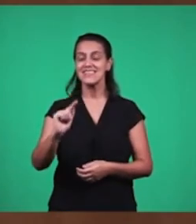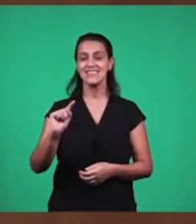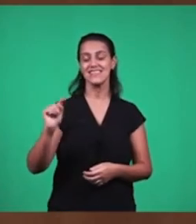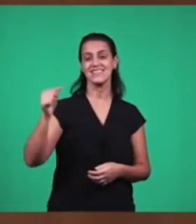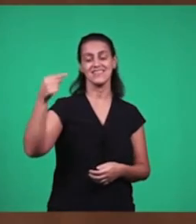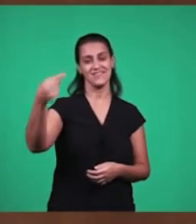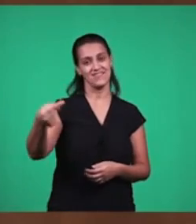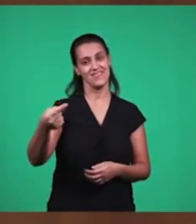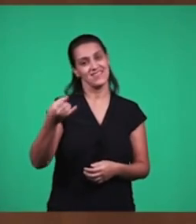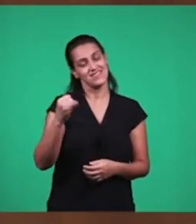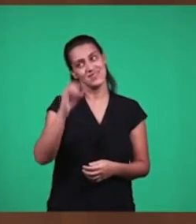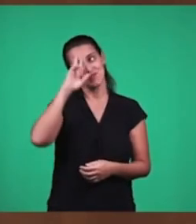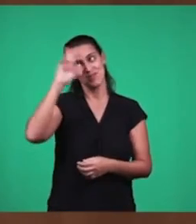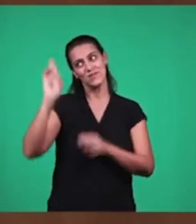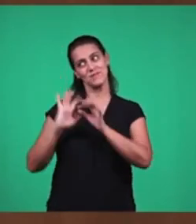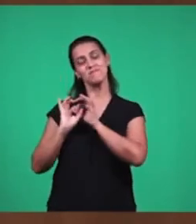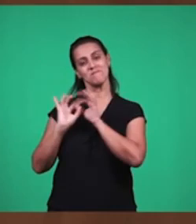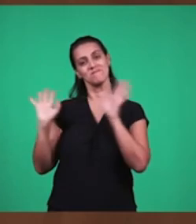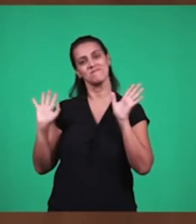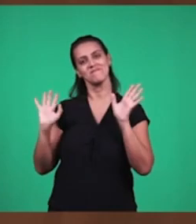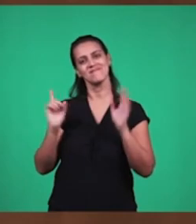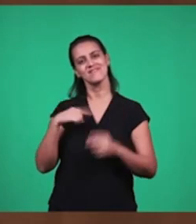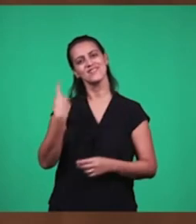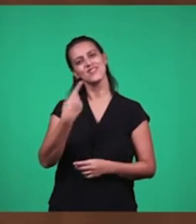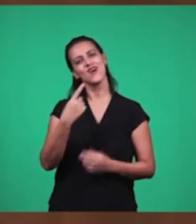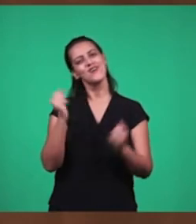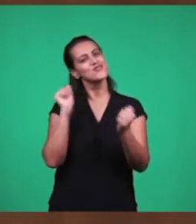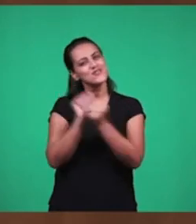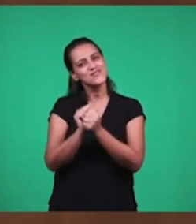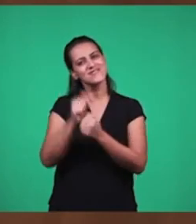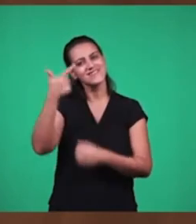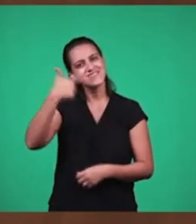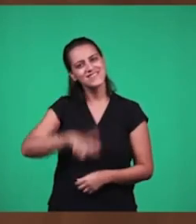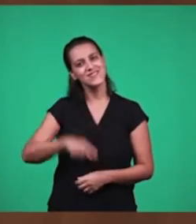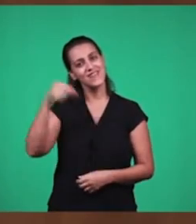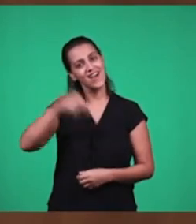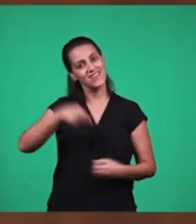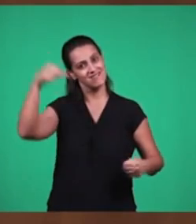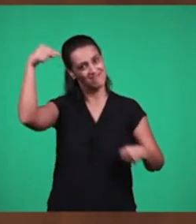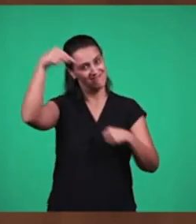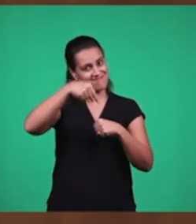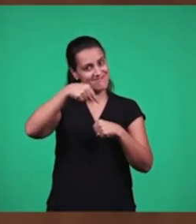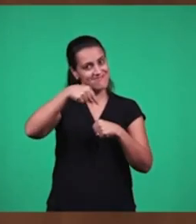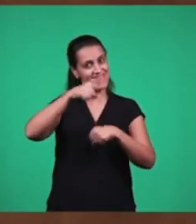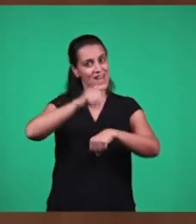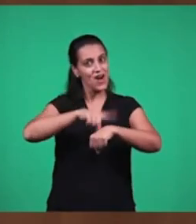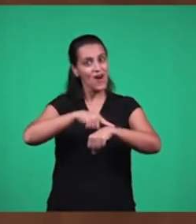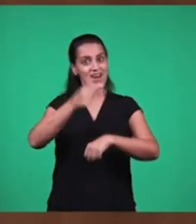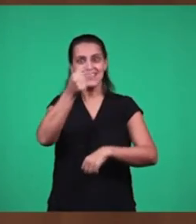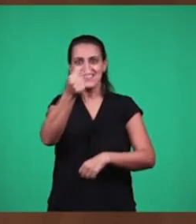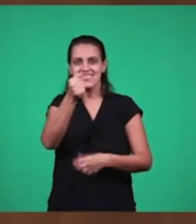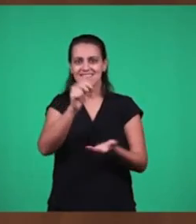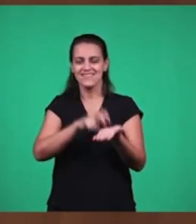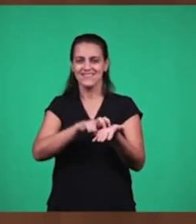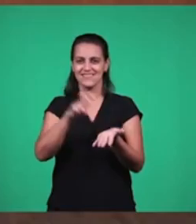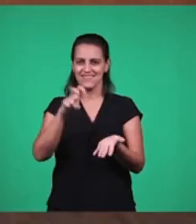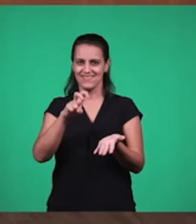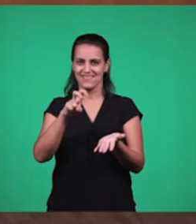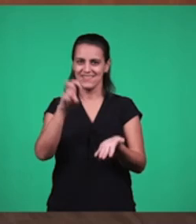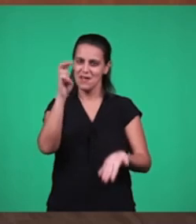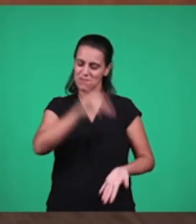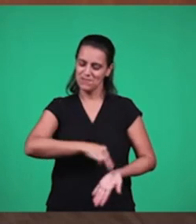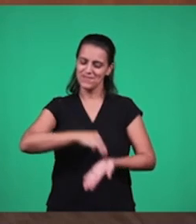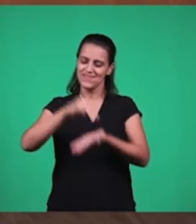semana que viene, si el Señor permite, estaremos juntos una vez más aquí en la Red TV a las 7 de la mañana.